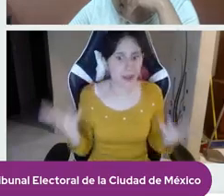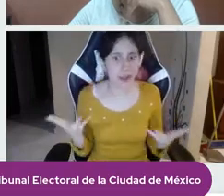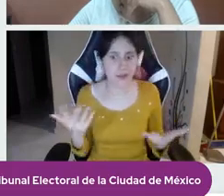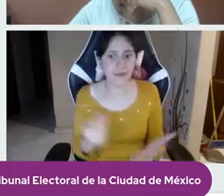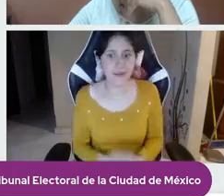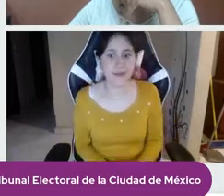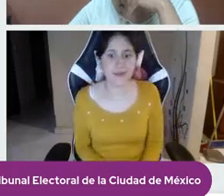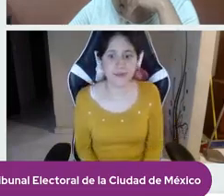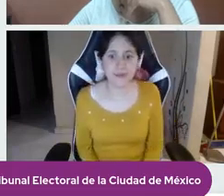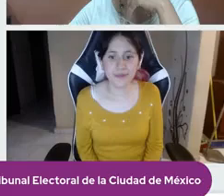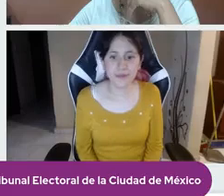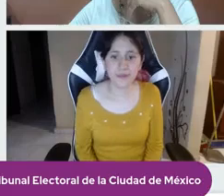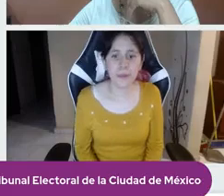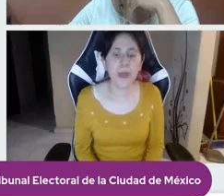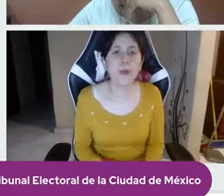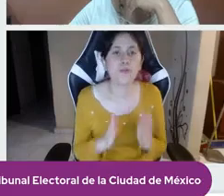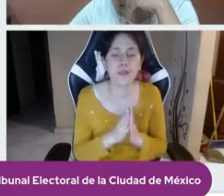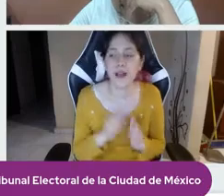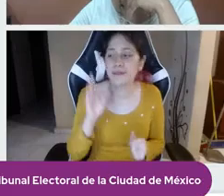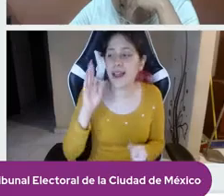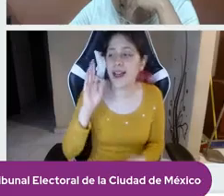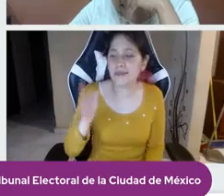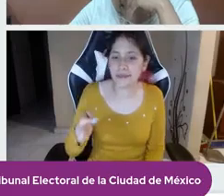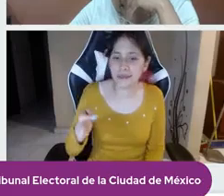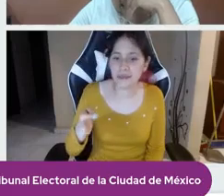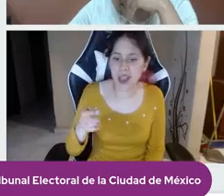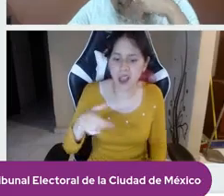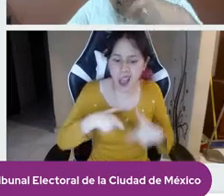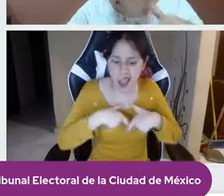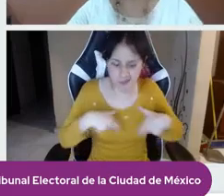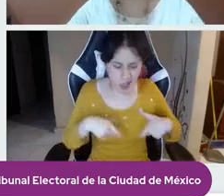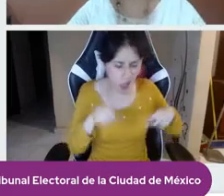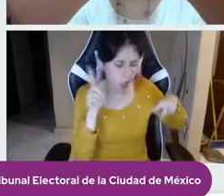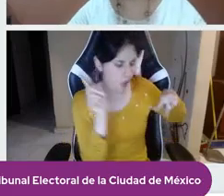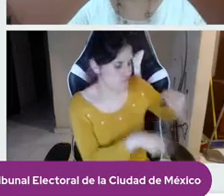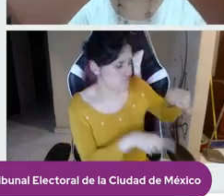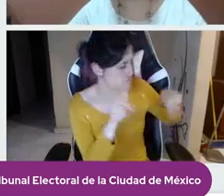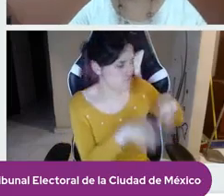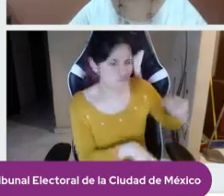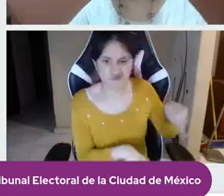etcétera. Acepta lo que tienes, quítate las etiquetas para que después de que